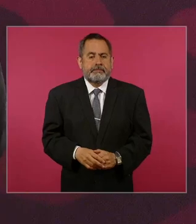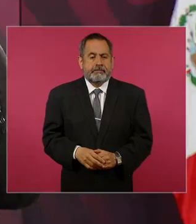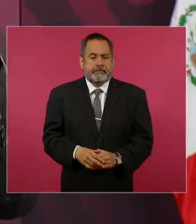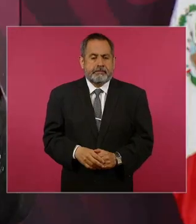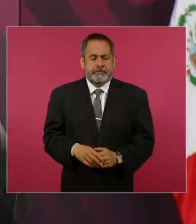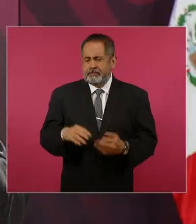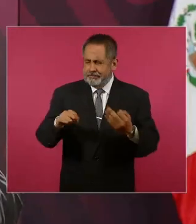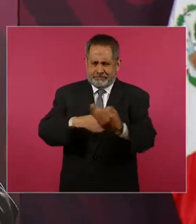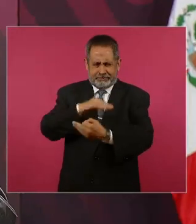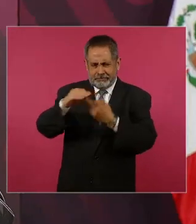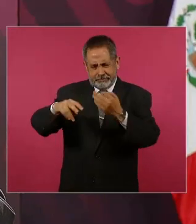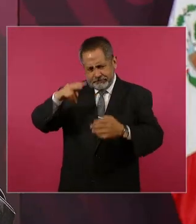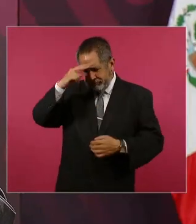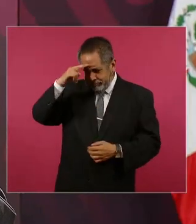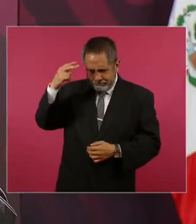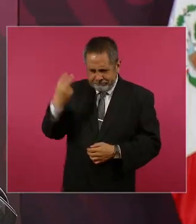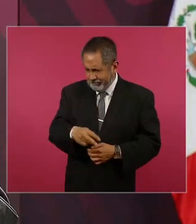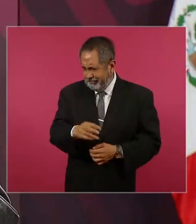Todos los mexicanos,